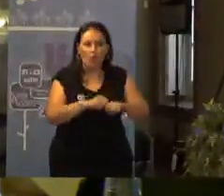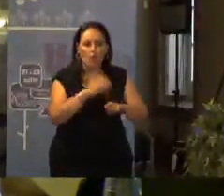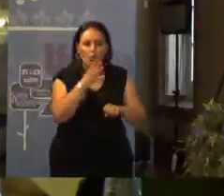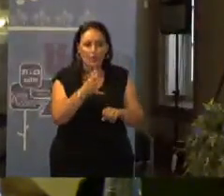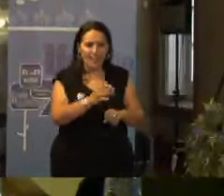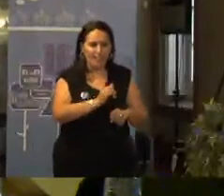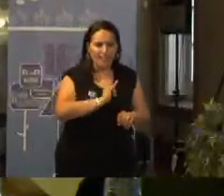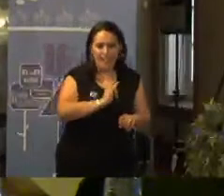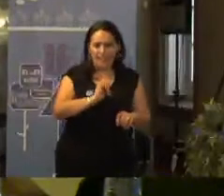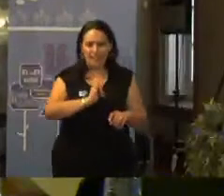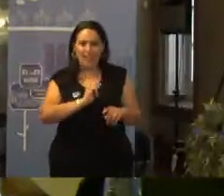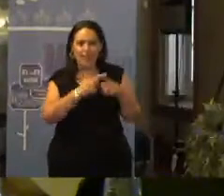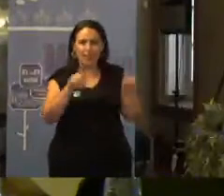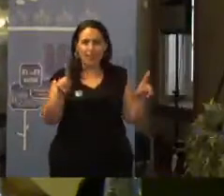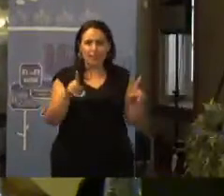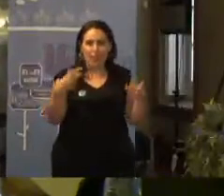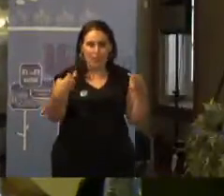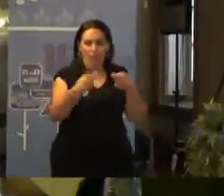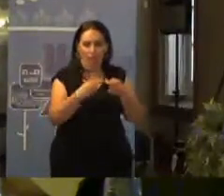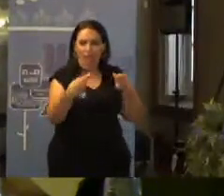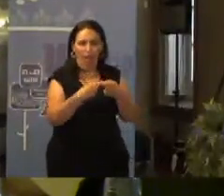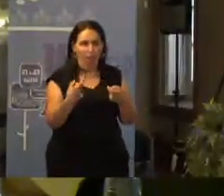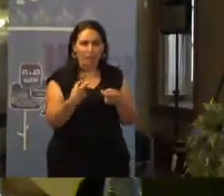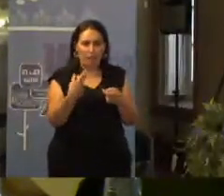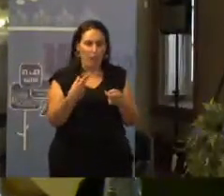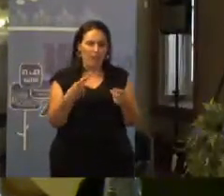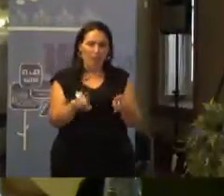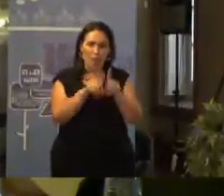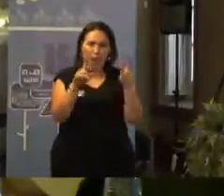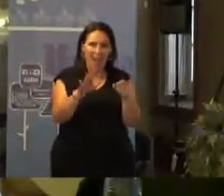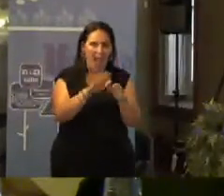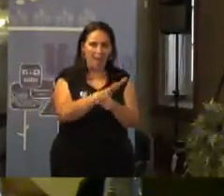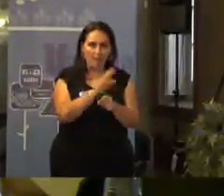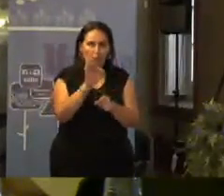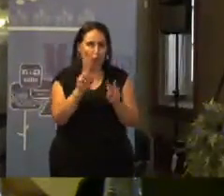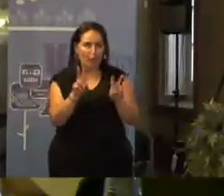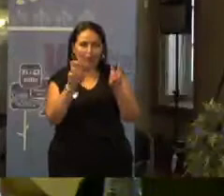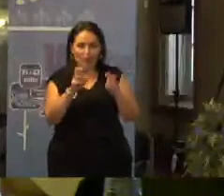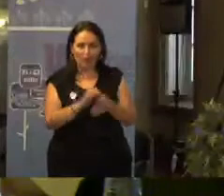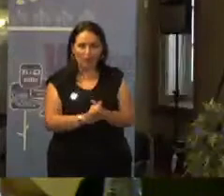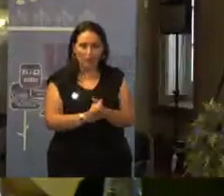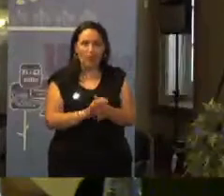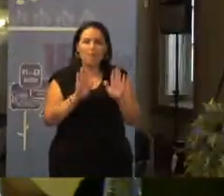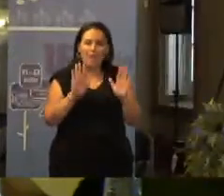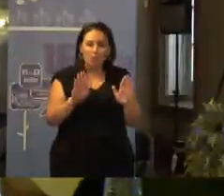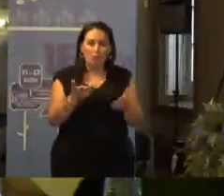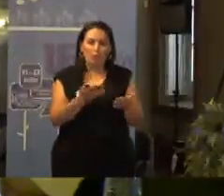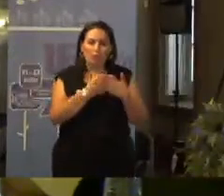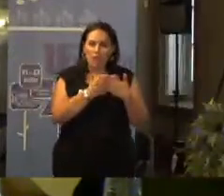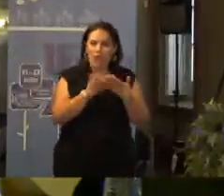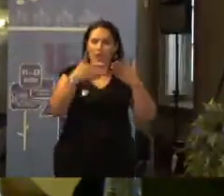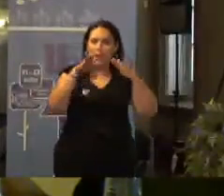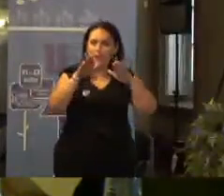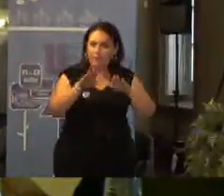deriva está en todos os ámbitos e en todos os temas, non? De todos modos, a vontade, a